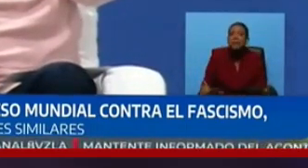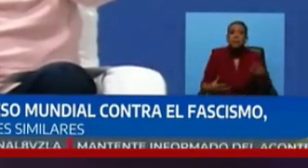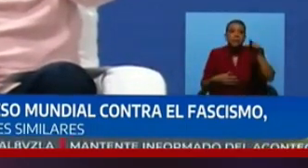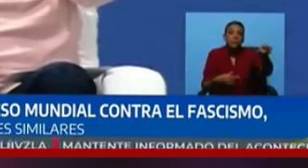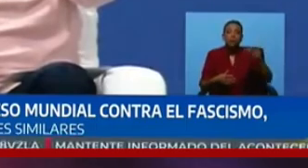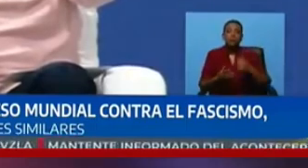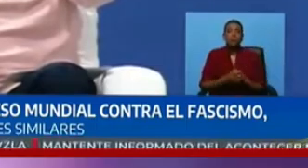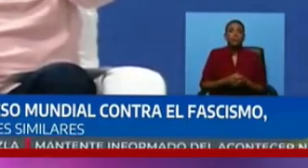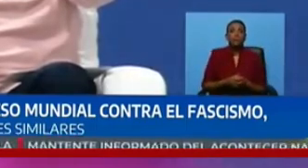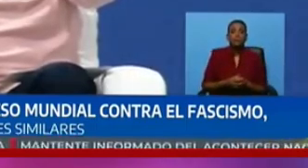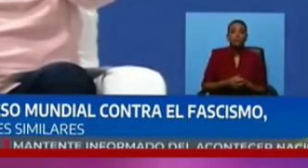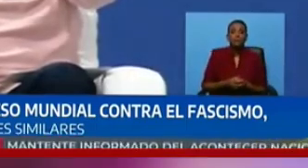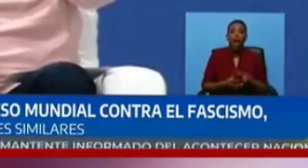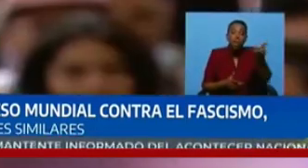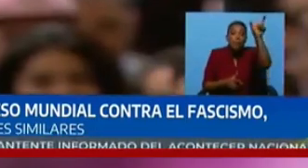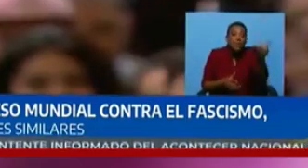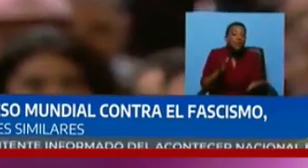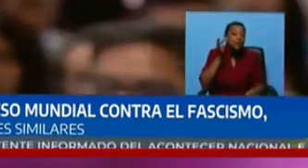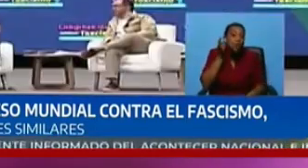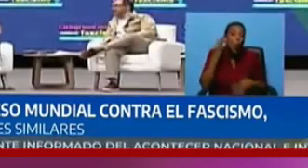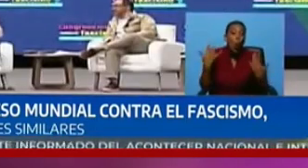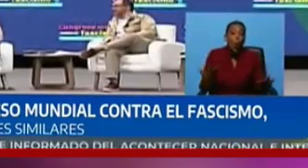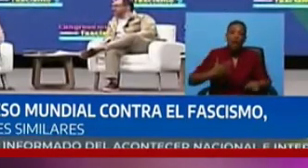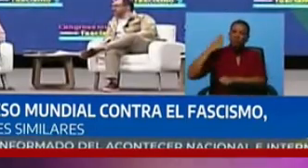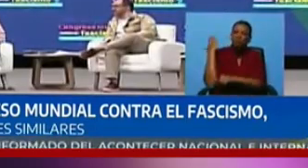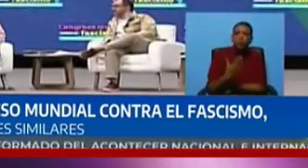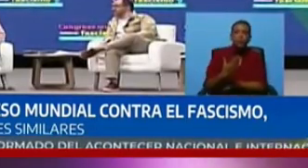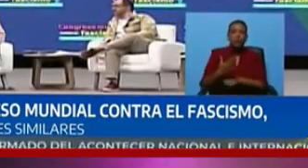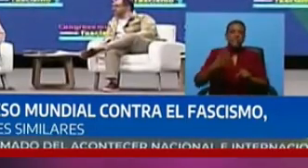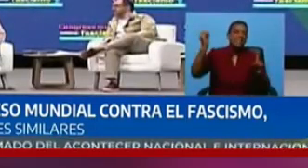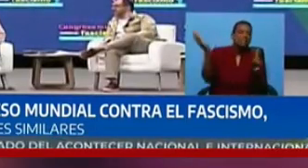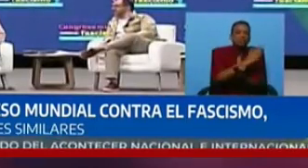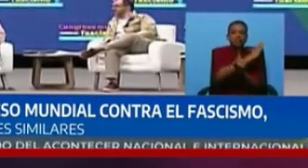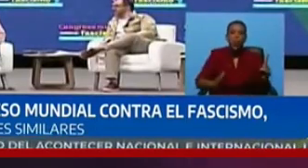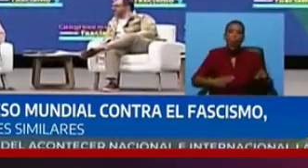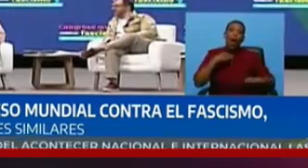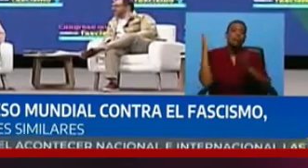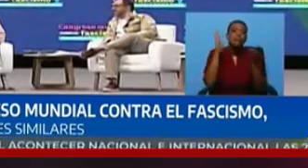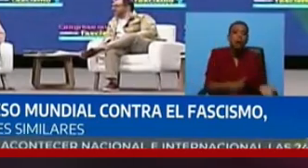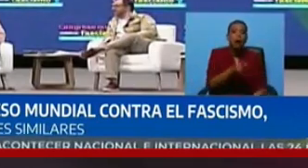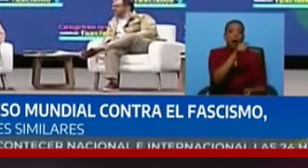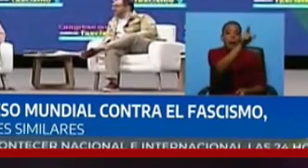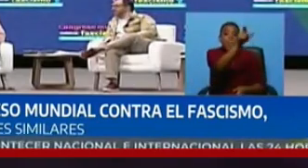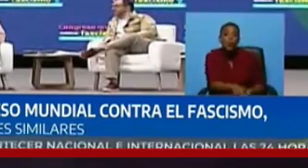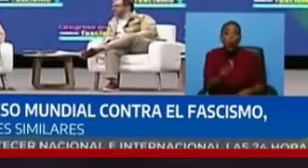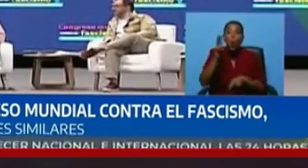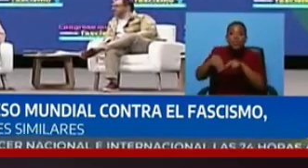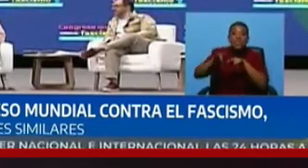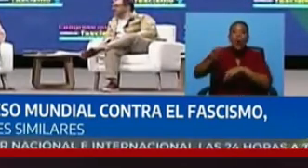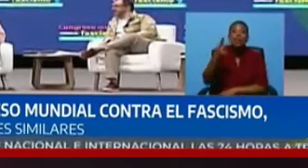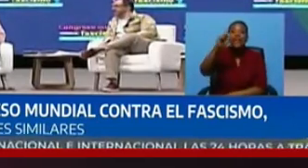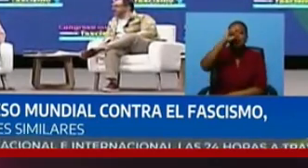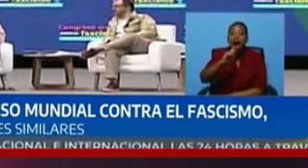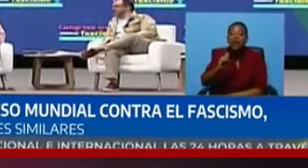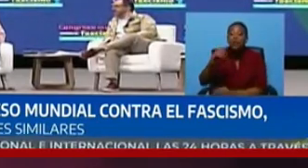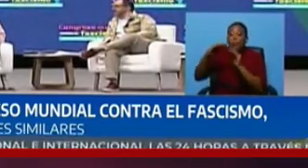protestando por Palestina, en favor de Palestina, he recordado las movilizaciones de la guerra de Vietnam. Yo recuerdo algunas fotos de